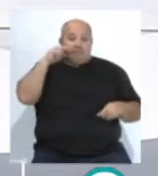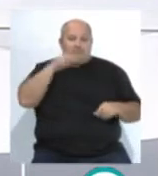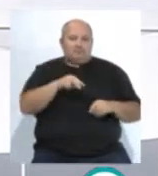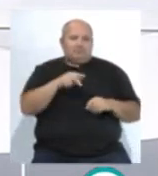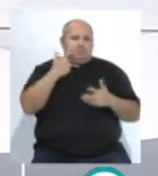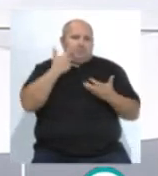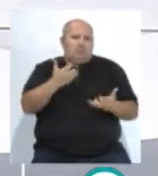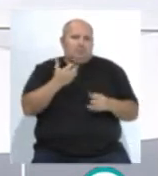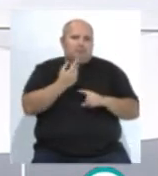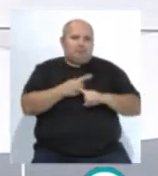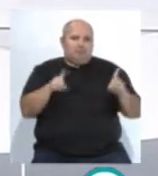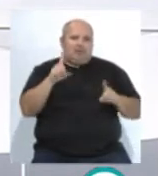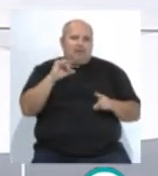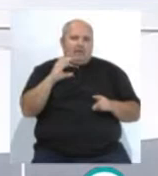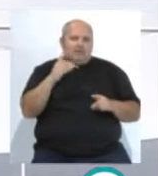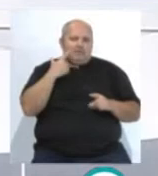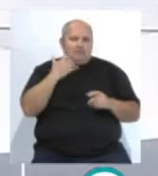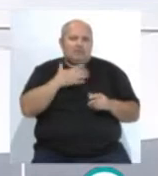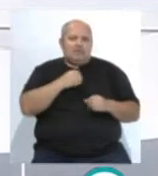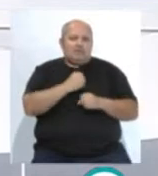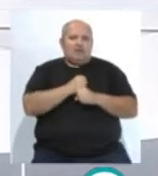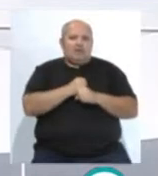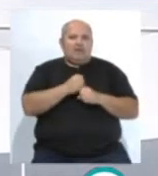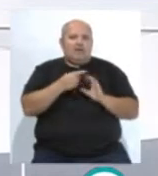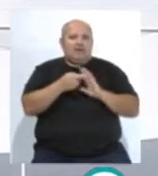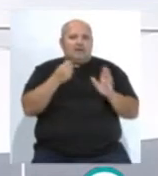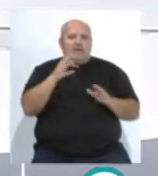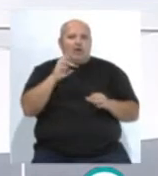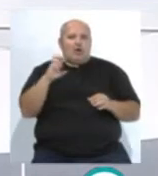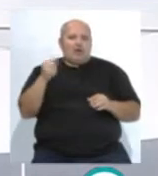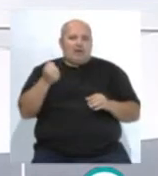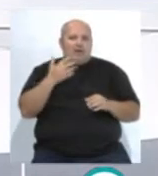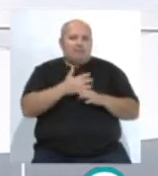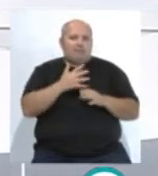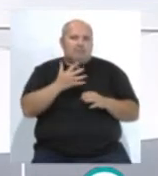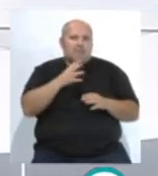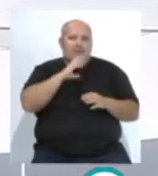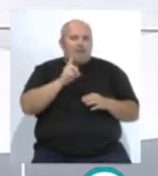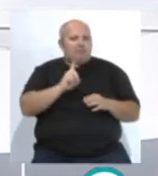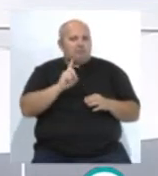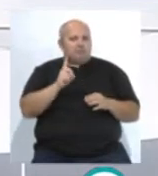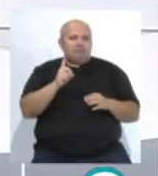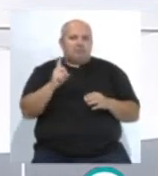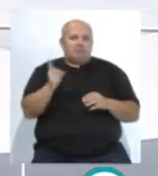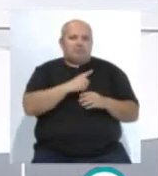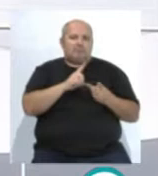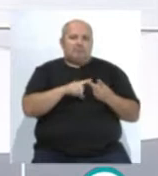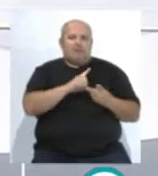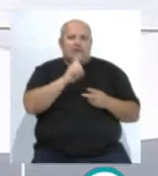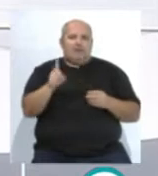también valiente, claro, vas perdiendo y por supuesto, pero quitar a Correa, que no estaba haciendo un mal partido, y poner